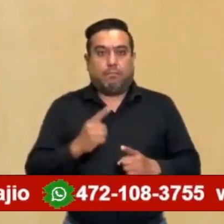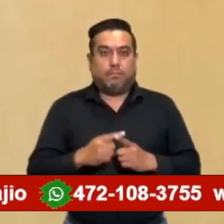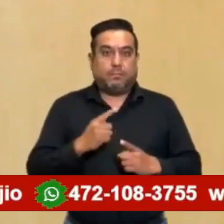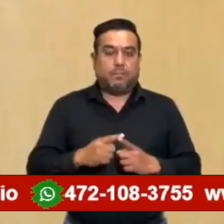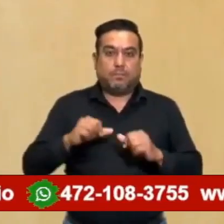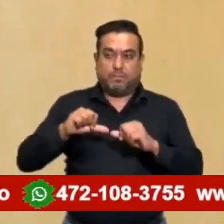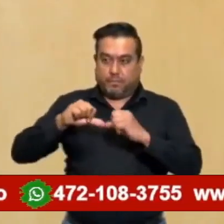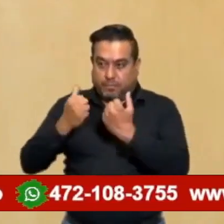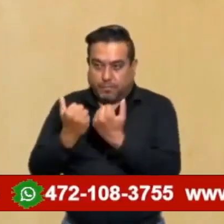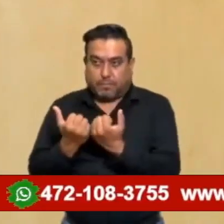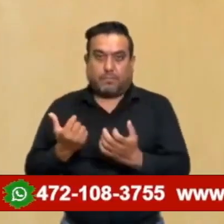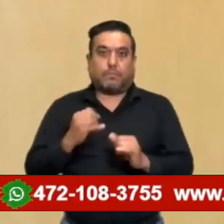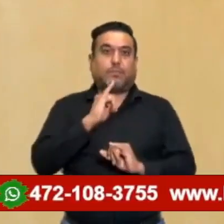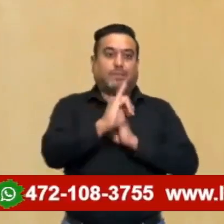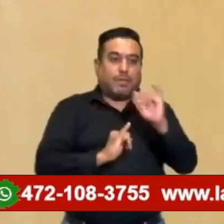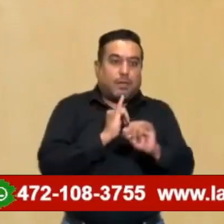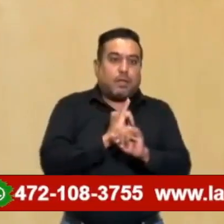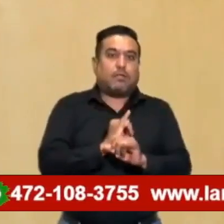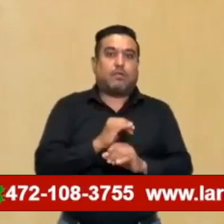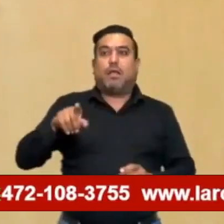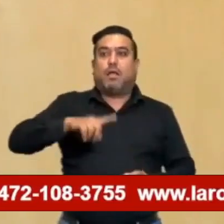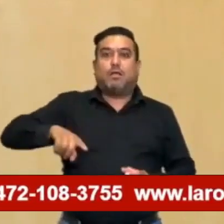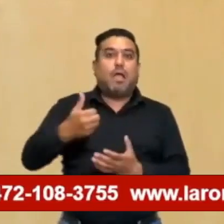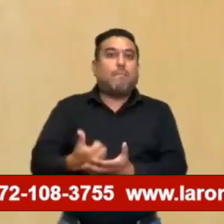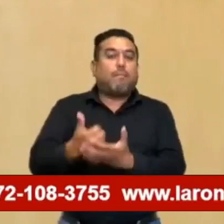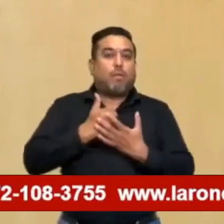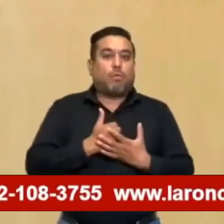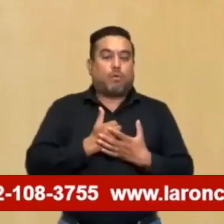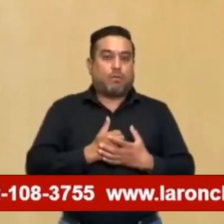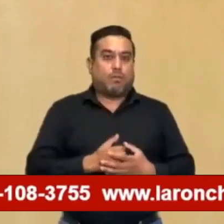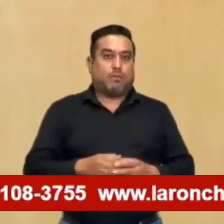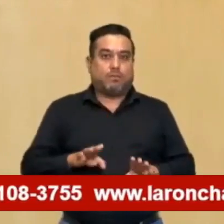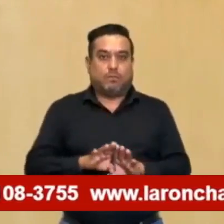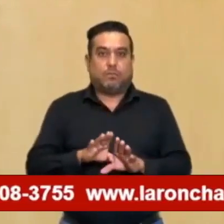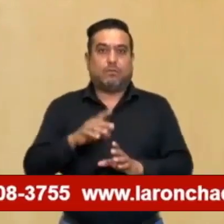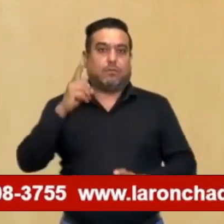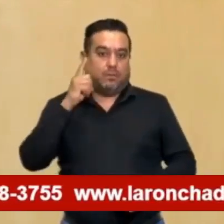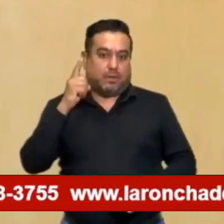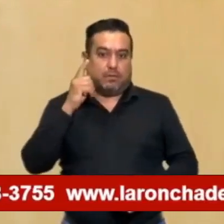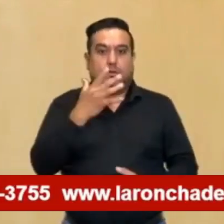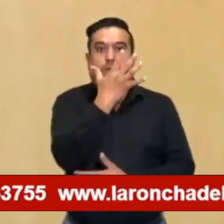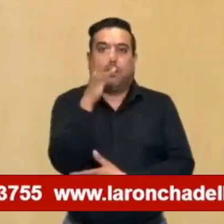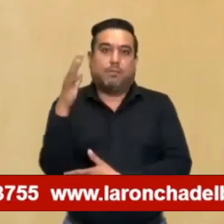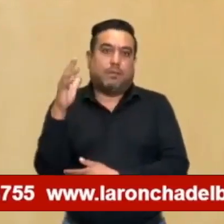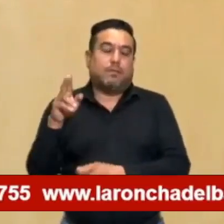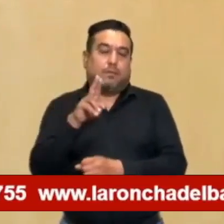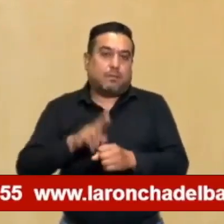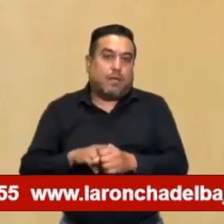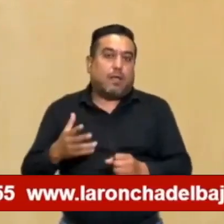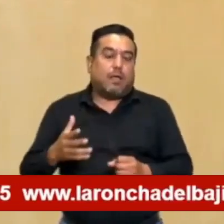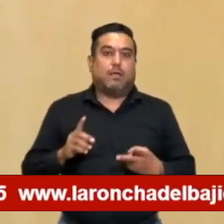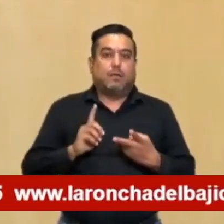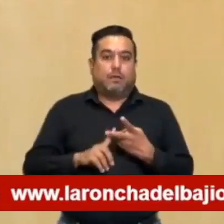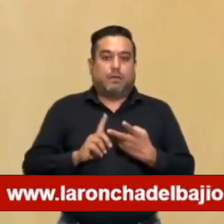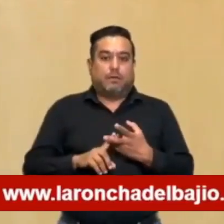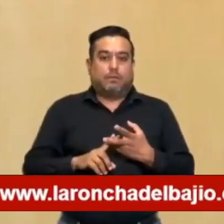de que el acceso a este vital líquido sea accesible por todas y todos los guanajuatenses. La iniciativa busca establecer que